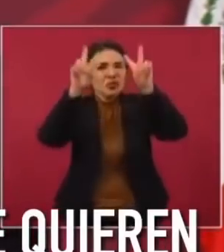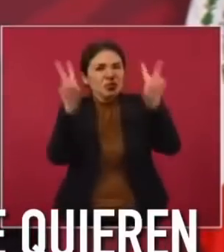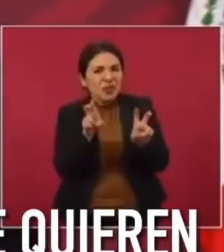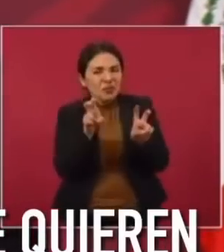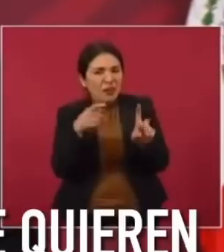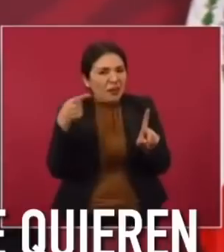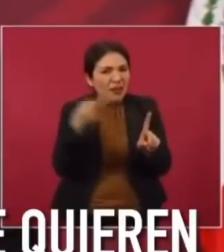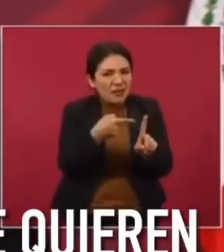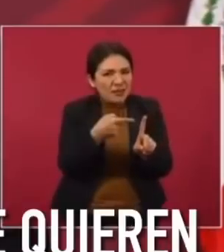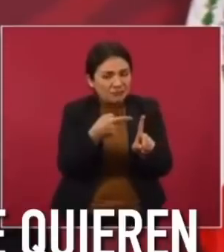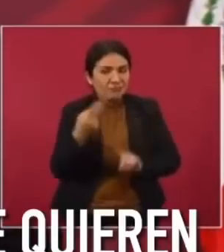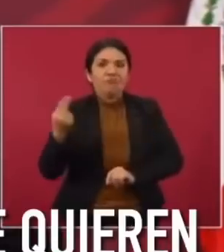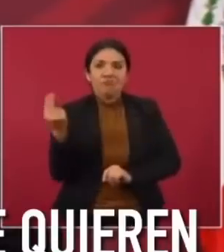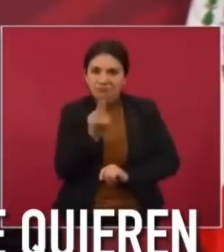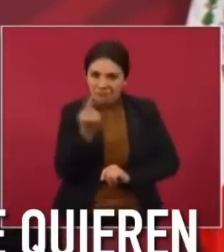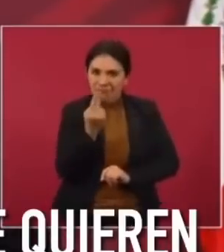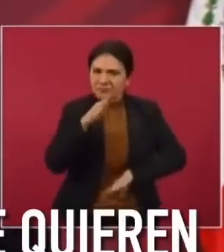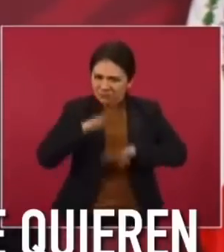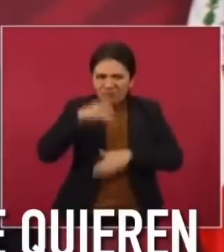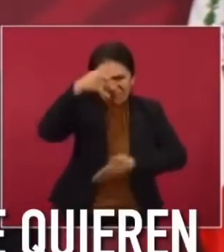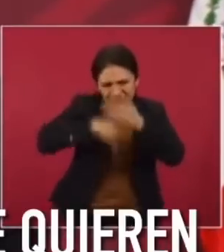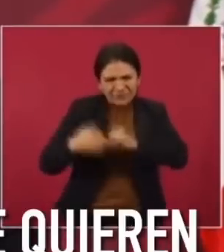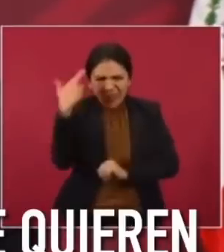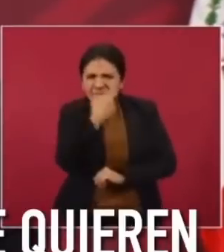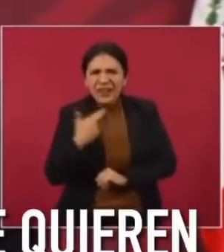que amerita que lo analicemos.